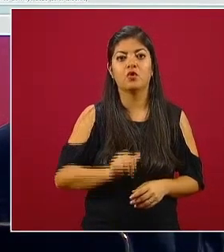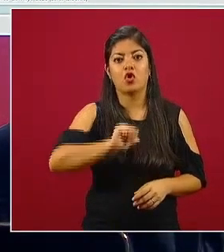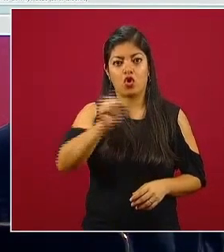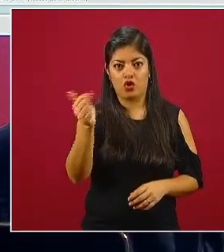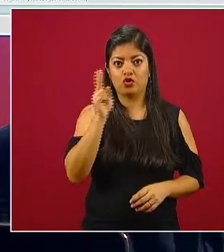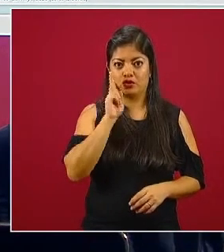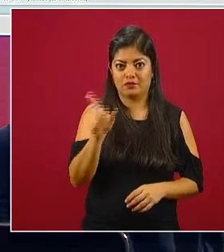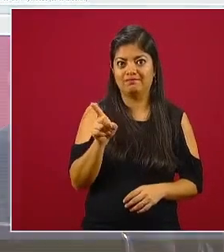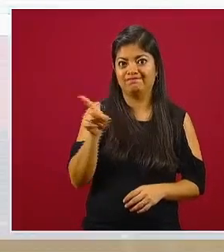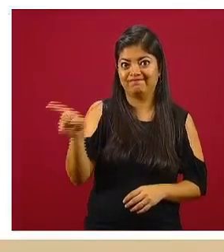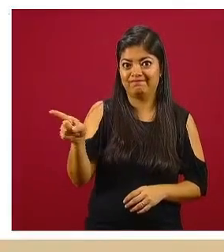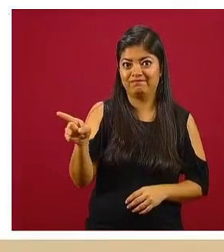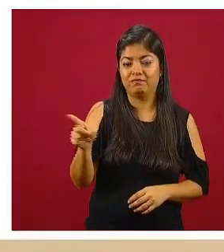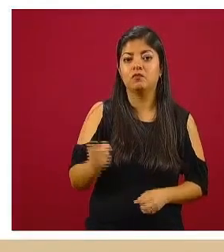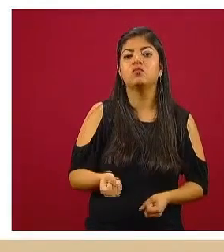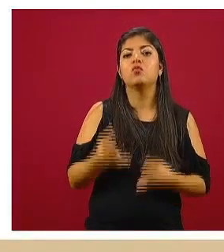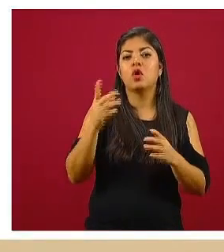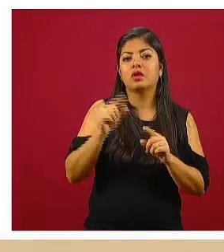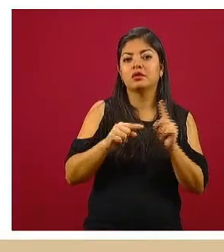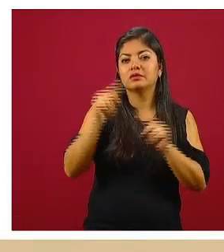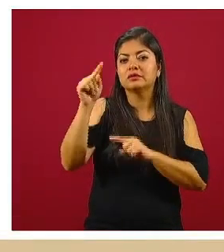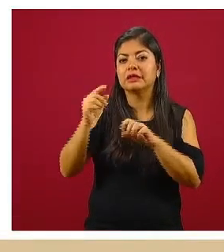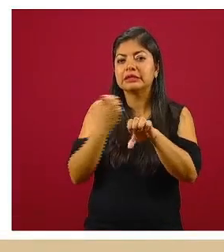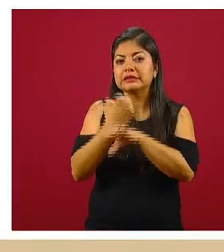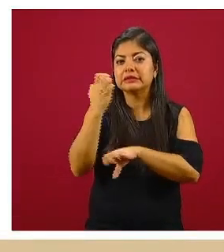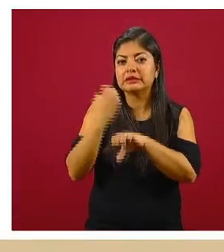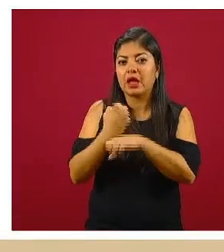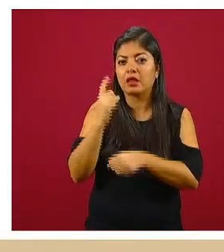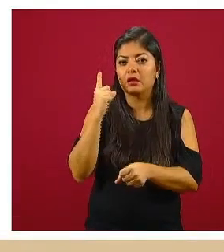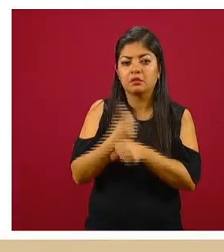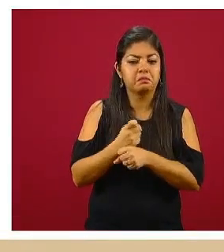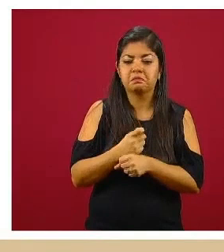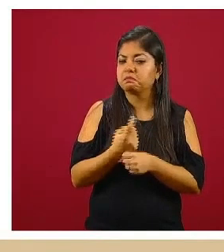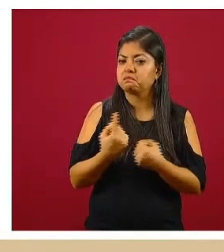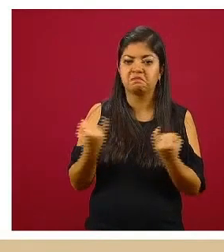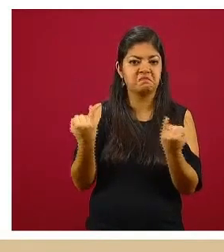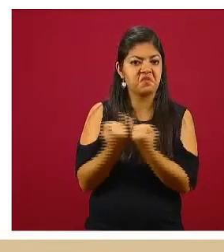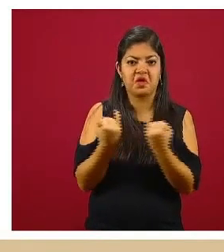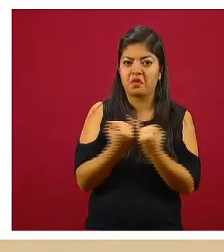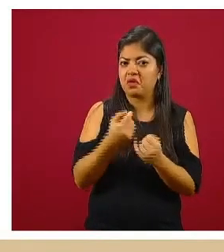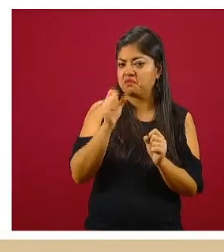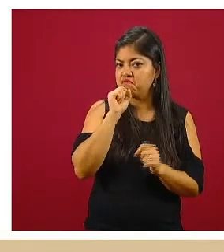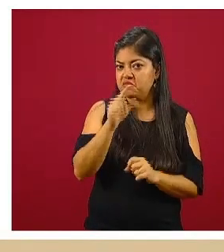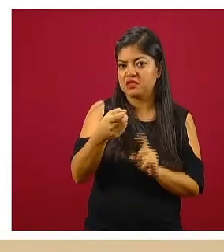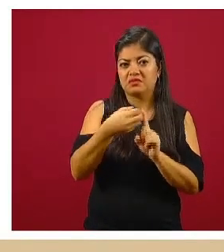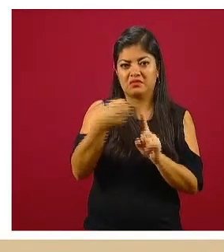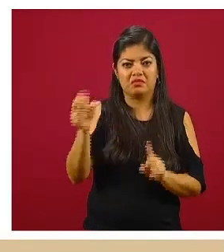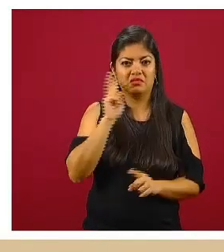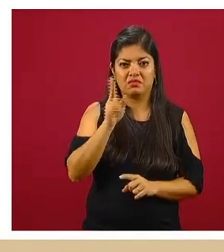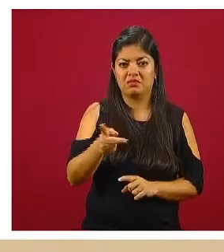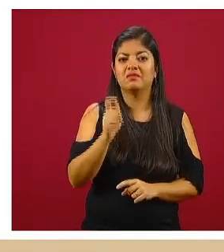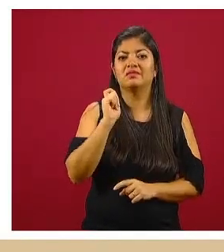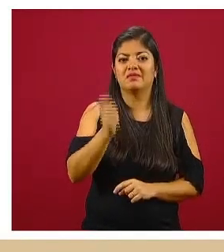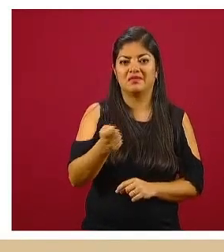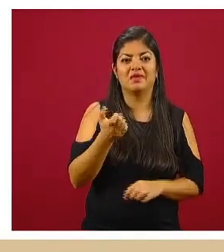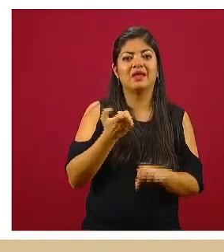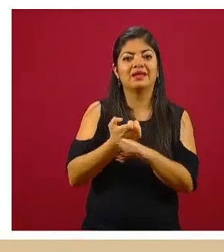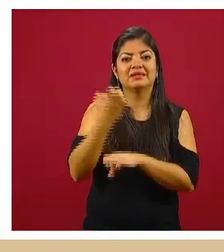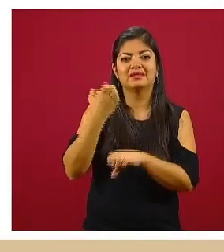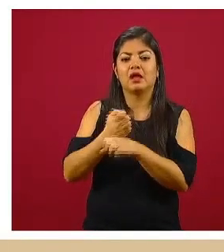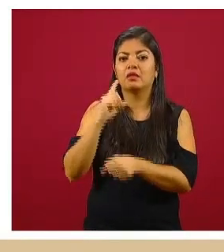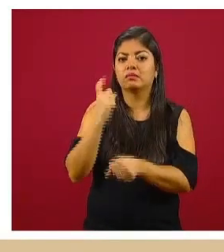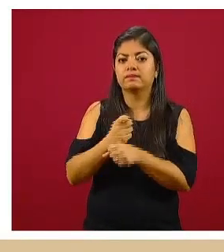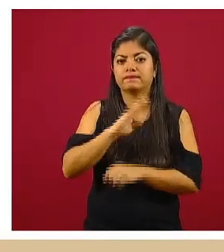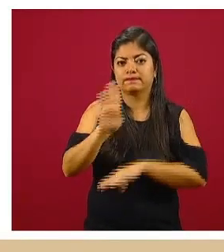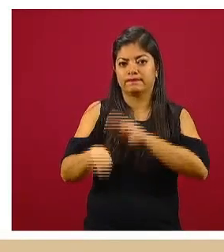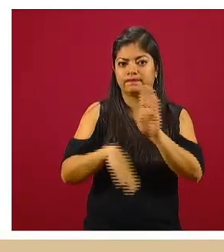de estas lamentables defunciones en las entidades federativas no ha variado, se presenta el mismo orden, como pueden ver, de las entidades federativas